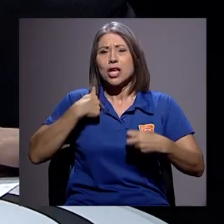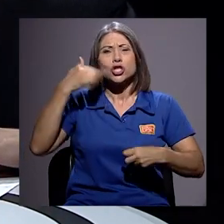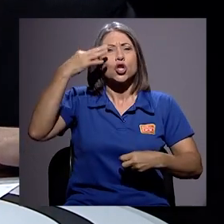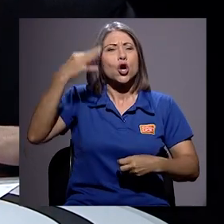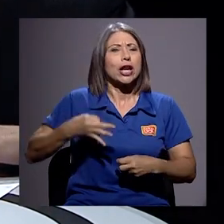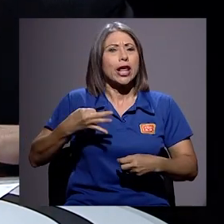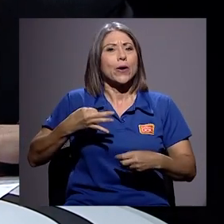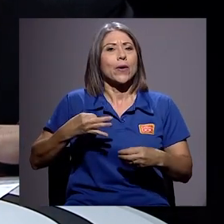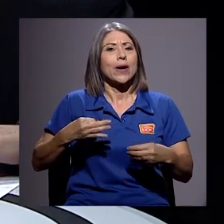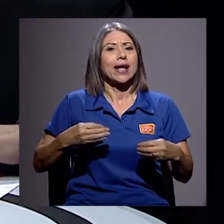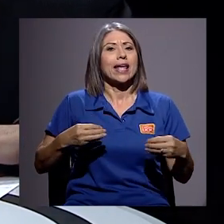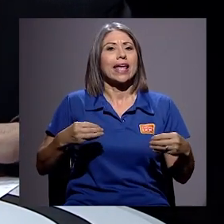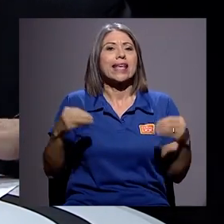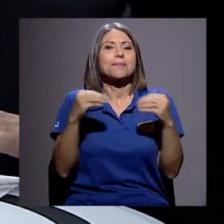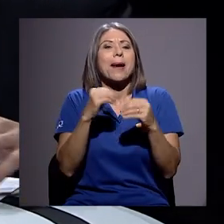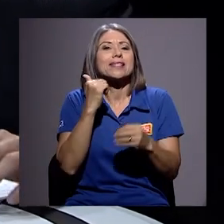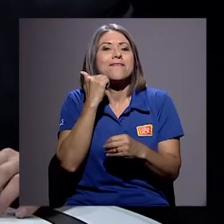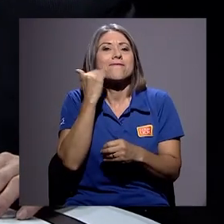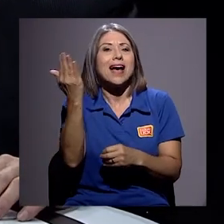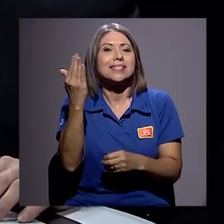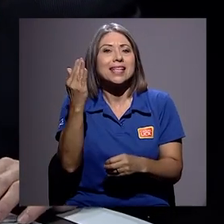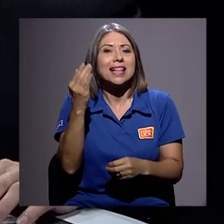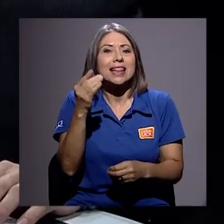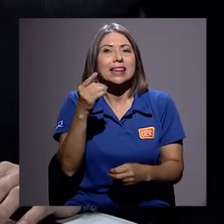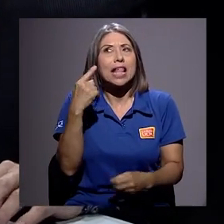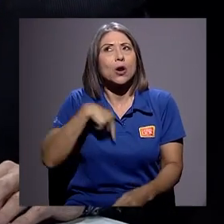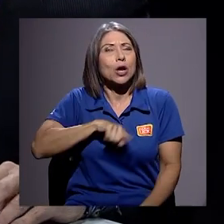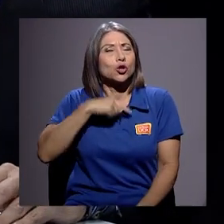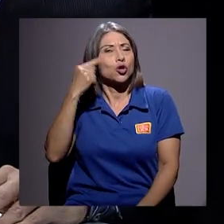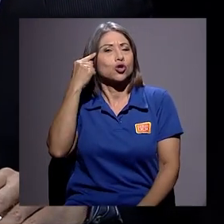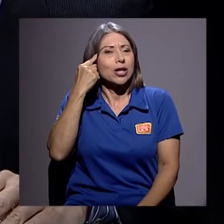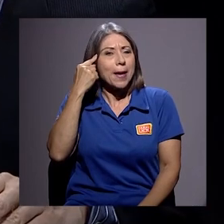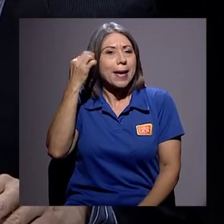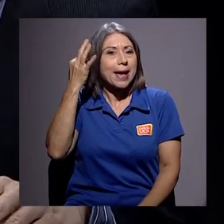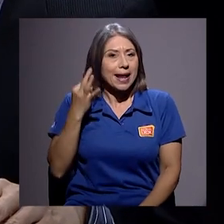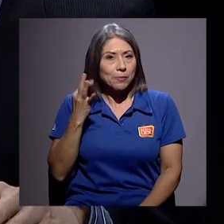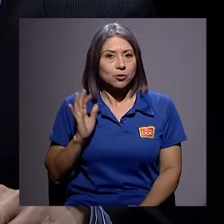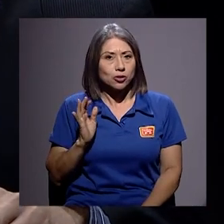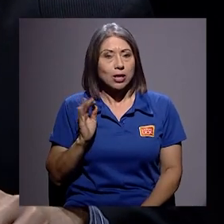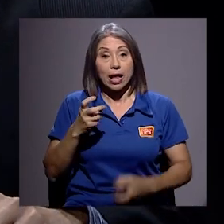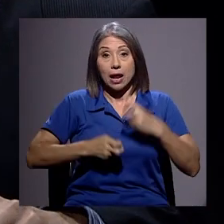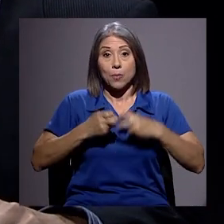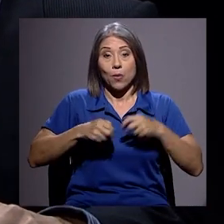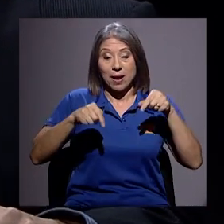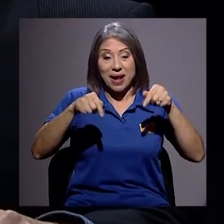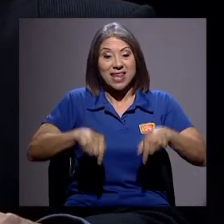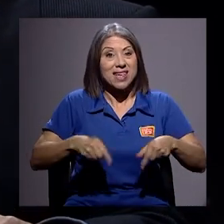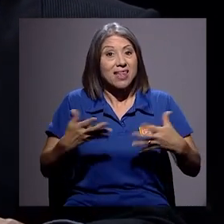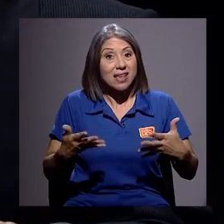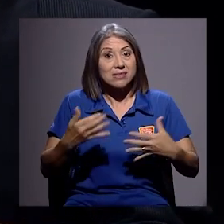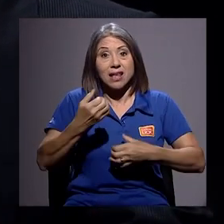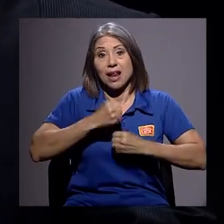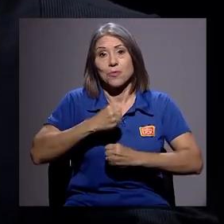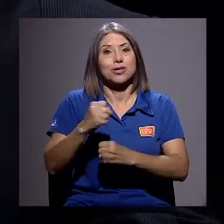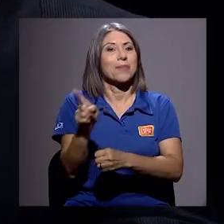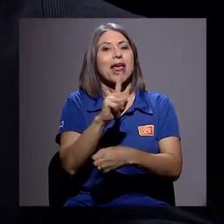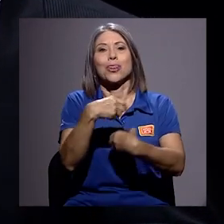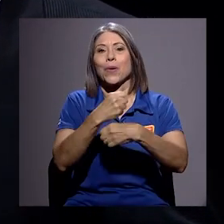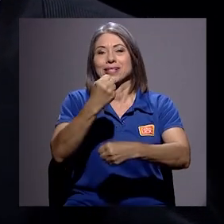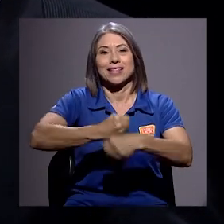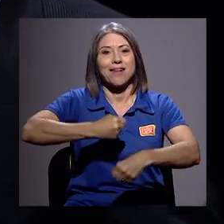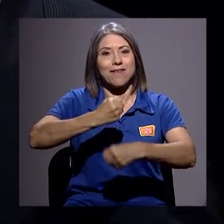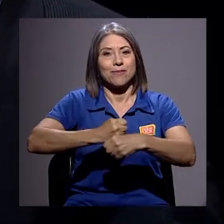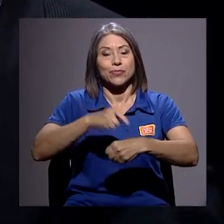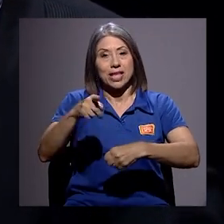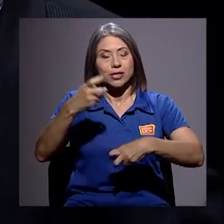cosa más fácil de lo que se piensa malo porque el problema aquí es que la municipalidad no hace ese trabajo y es un problema político pero hay que